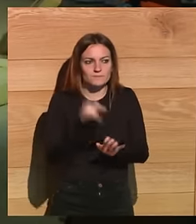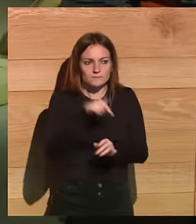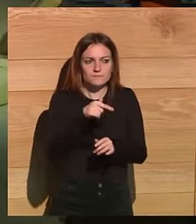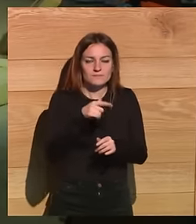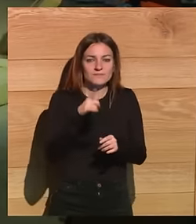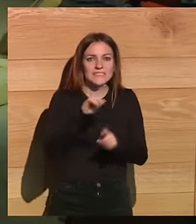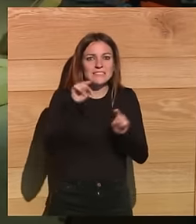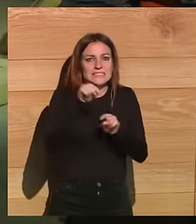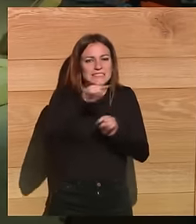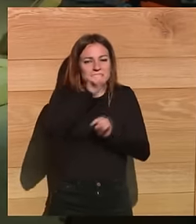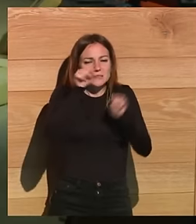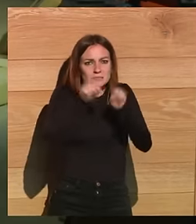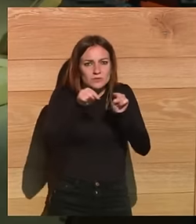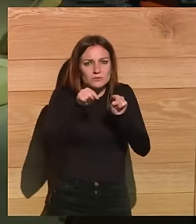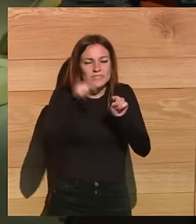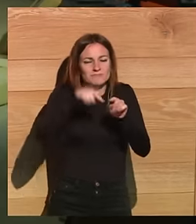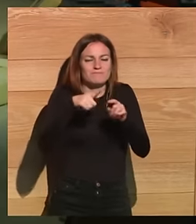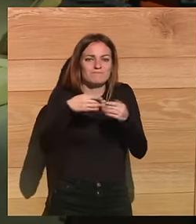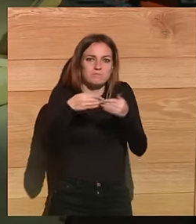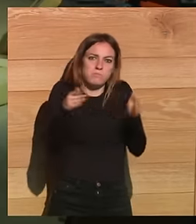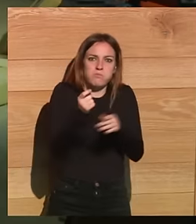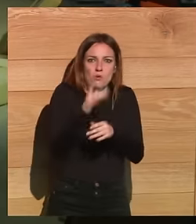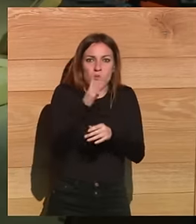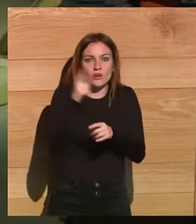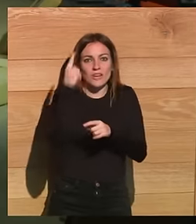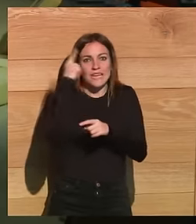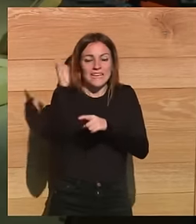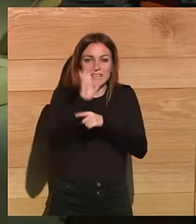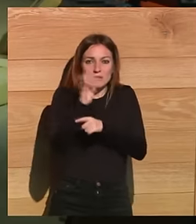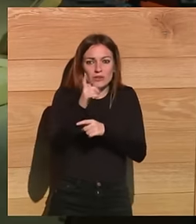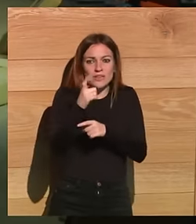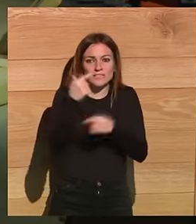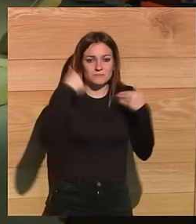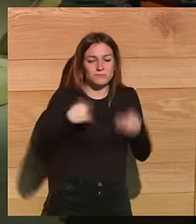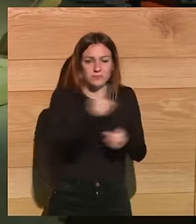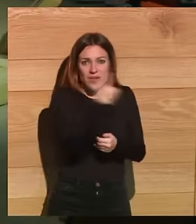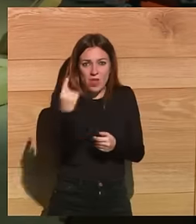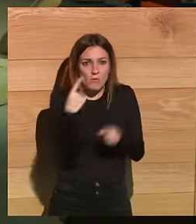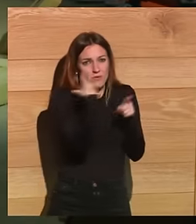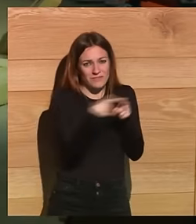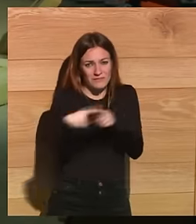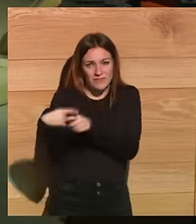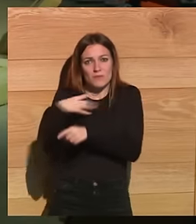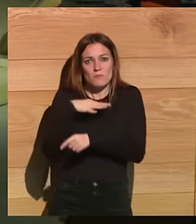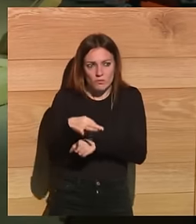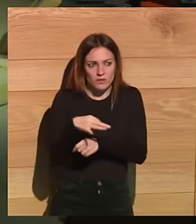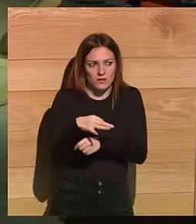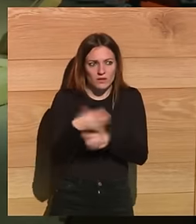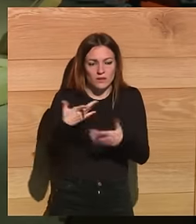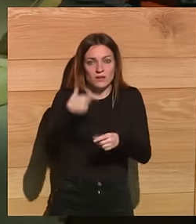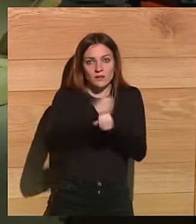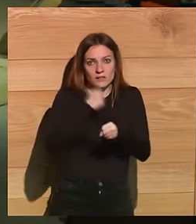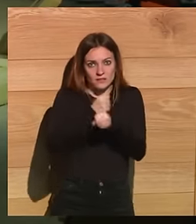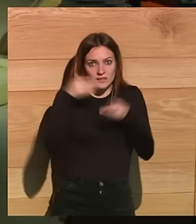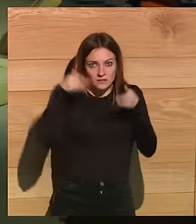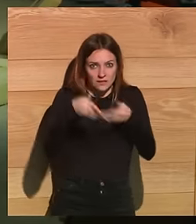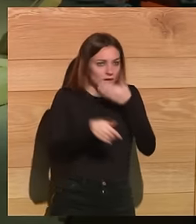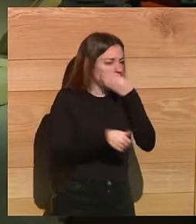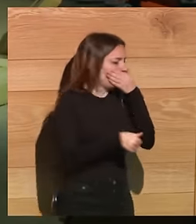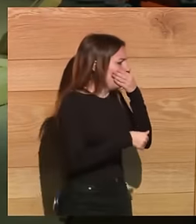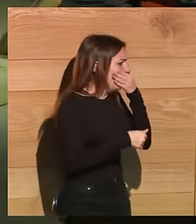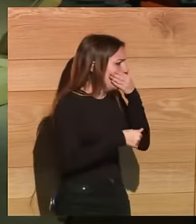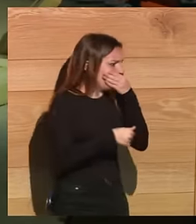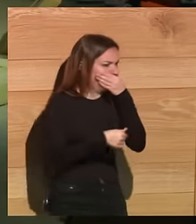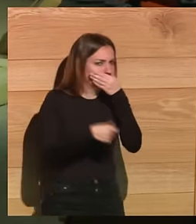está abierta, porque las neuronas humanas pueden ser diferentes. Se está trabajando en ello. Pero lo que realmente no